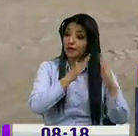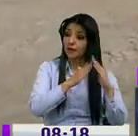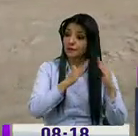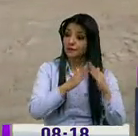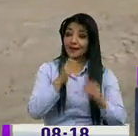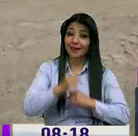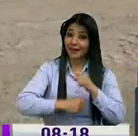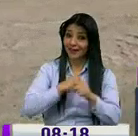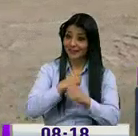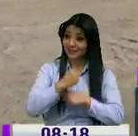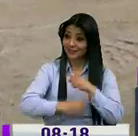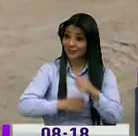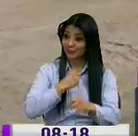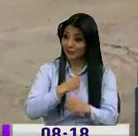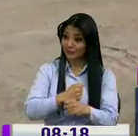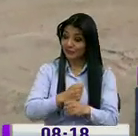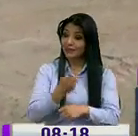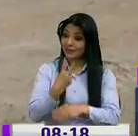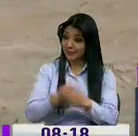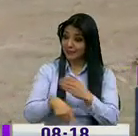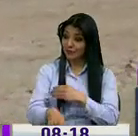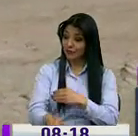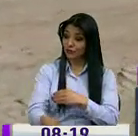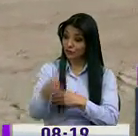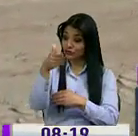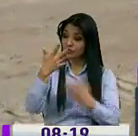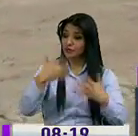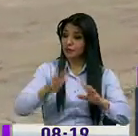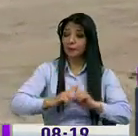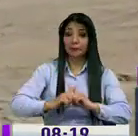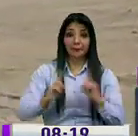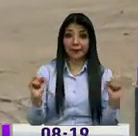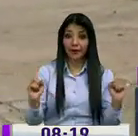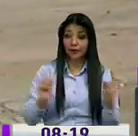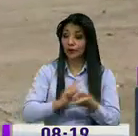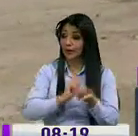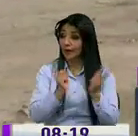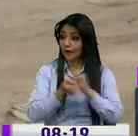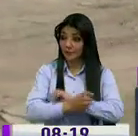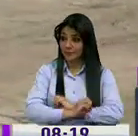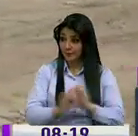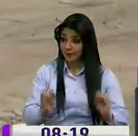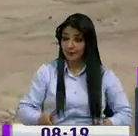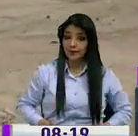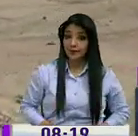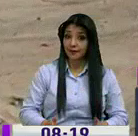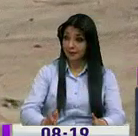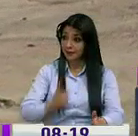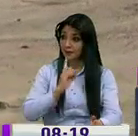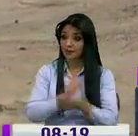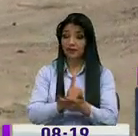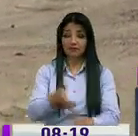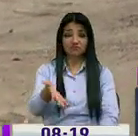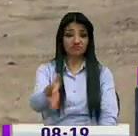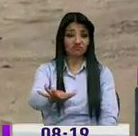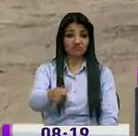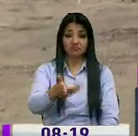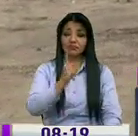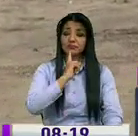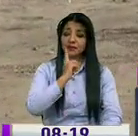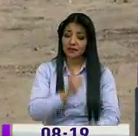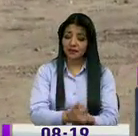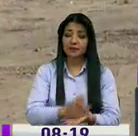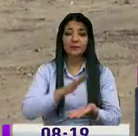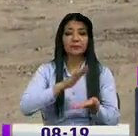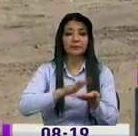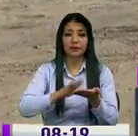bastante tiempo, ya tiene hijos, ha criado sus hijos aquí, y la realidad no cambia en este sector, vecino. No se cambia, señor,